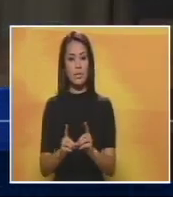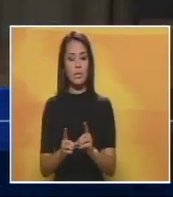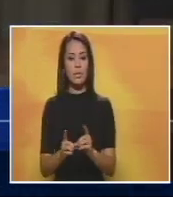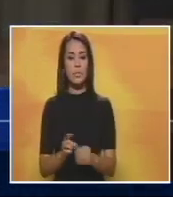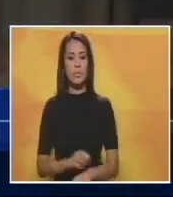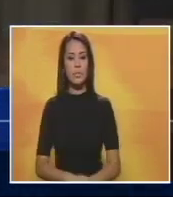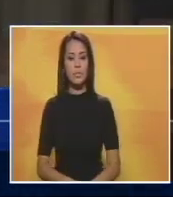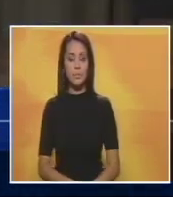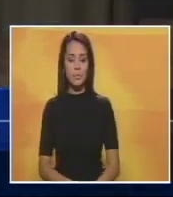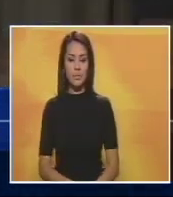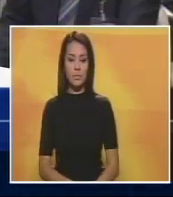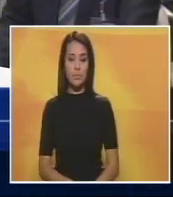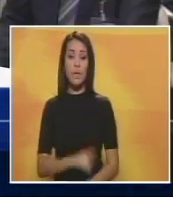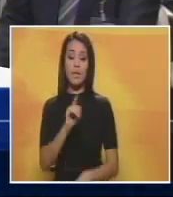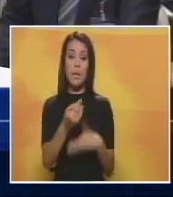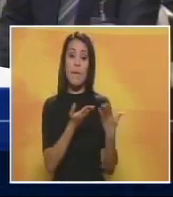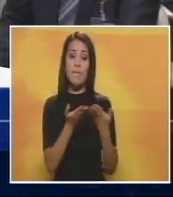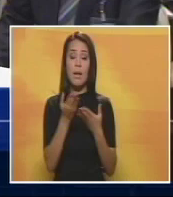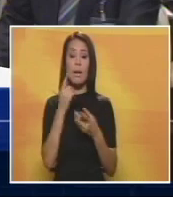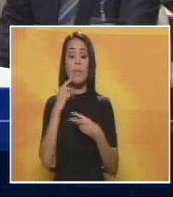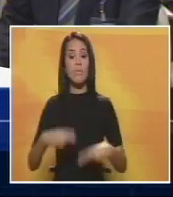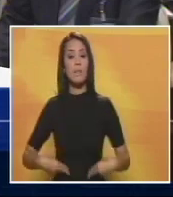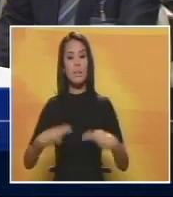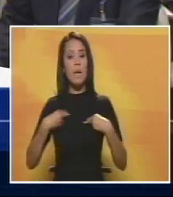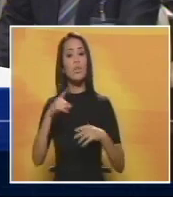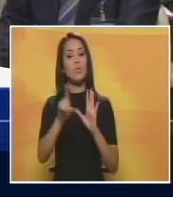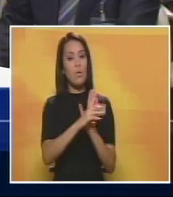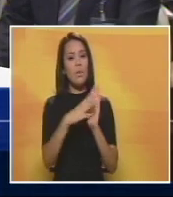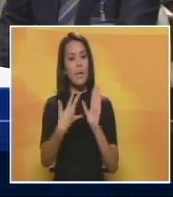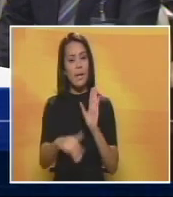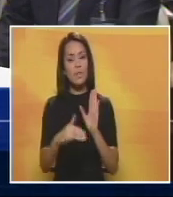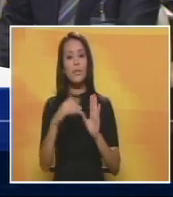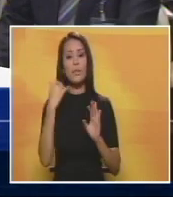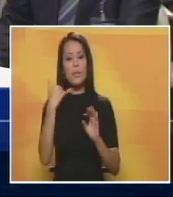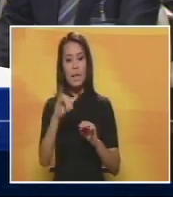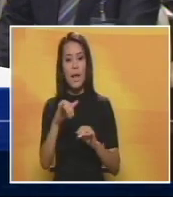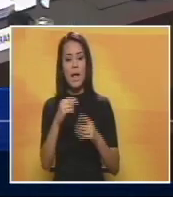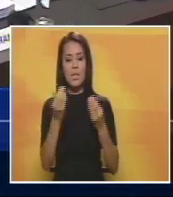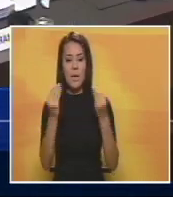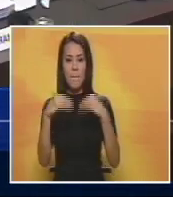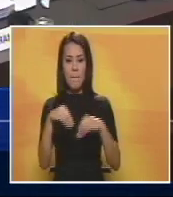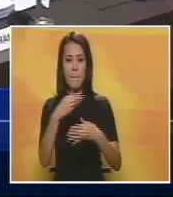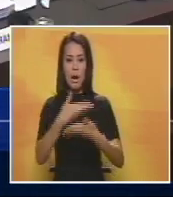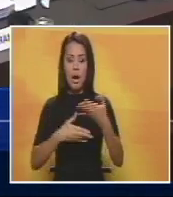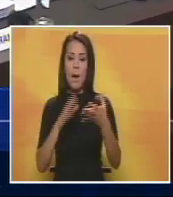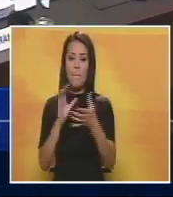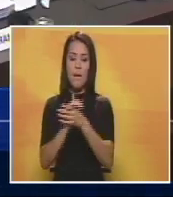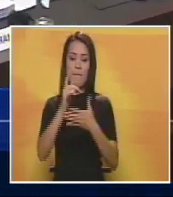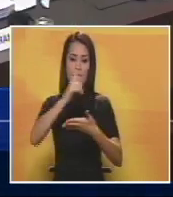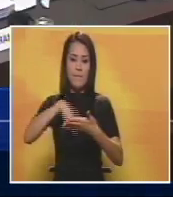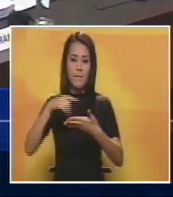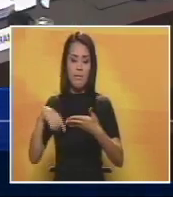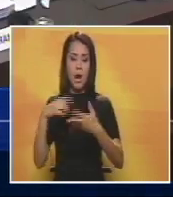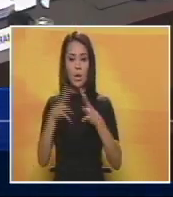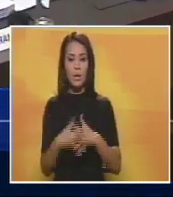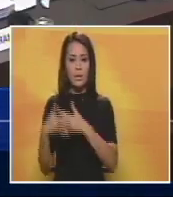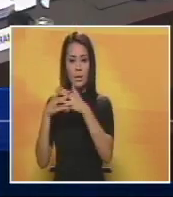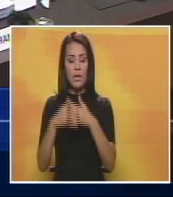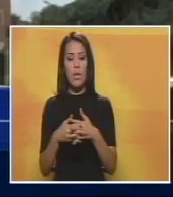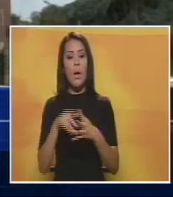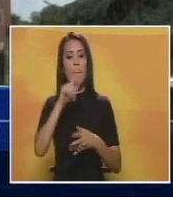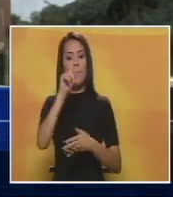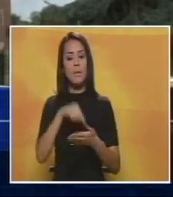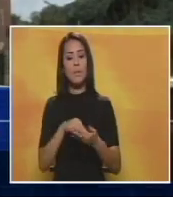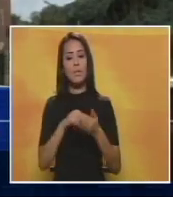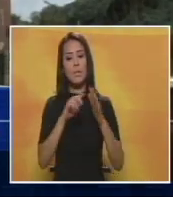de primera necesidad y humanitarios son derechos que podrían estar cubiertos en el Tratado de Amistad firmado con Estados Unidos en